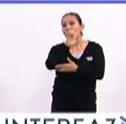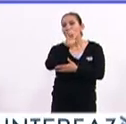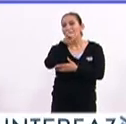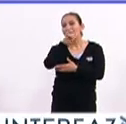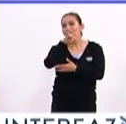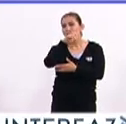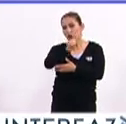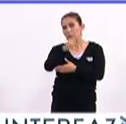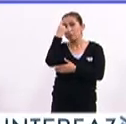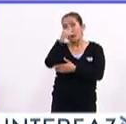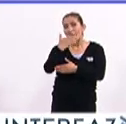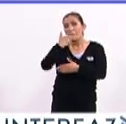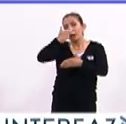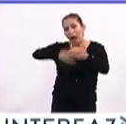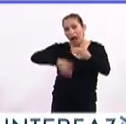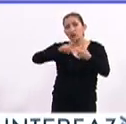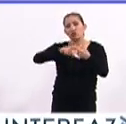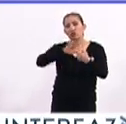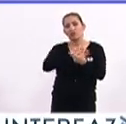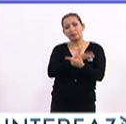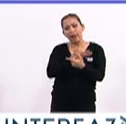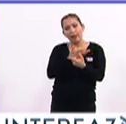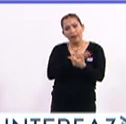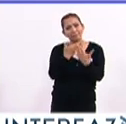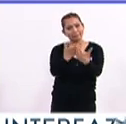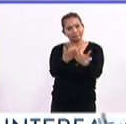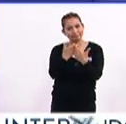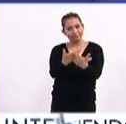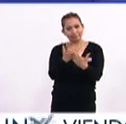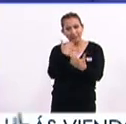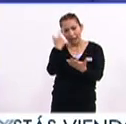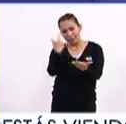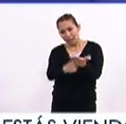el mejor costo, también que tengan